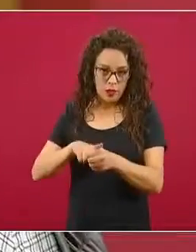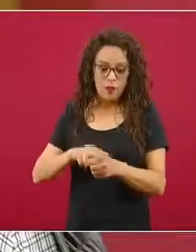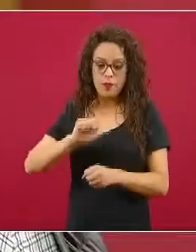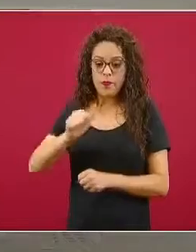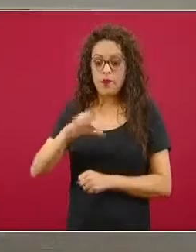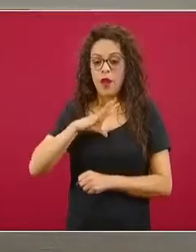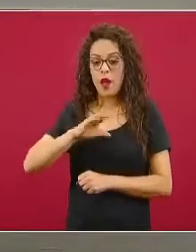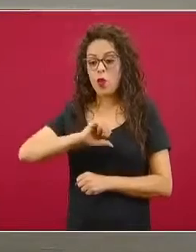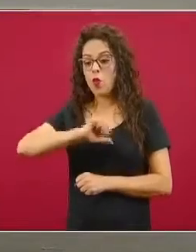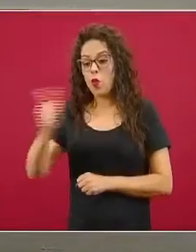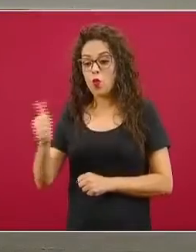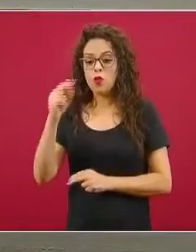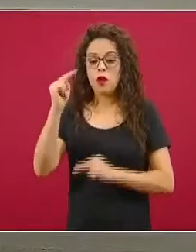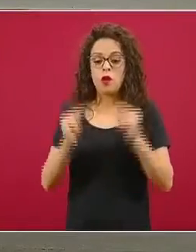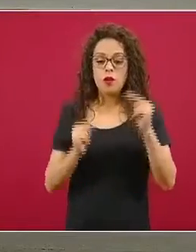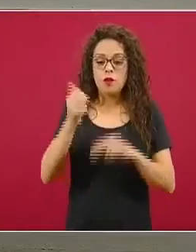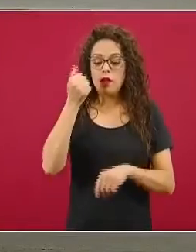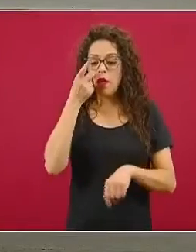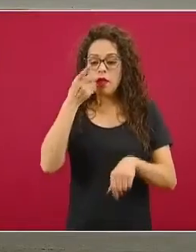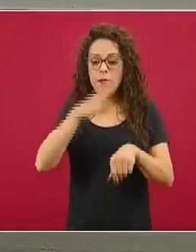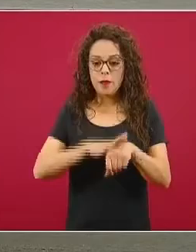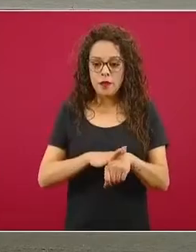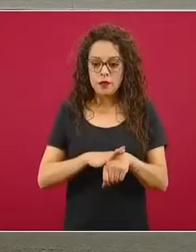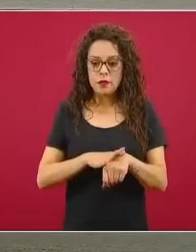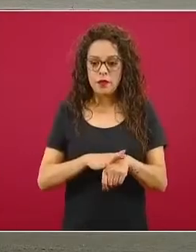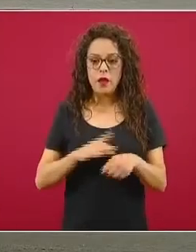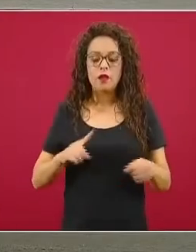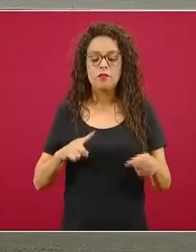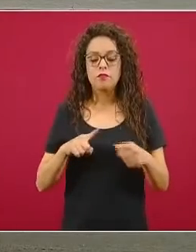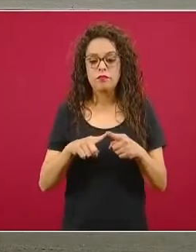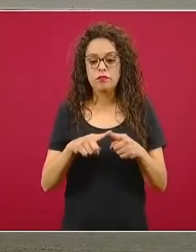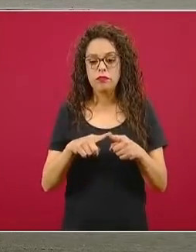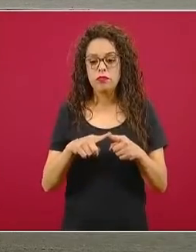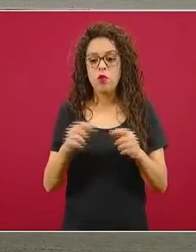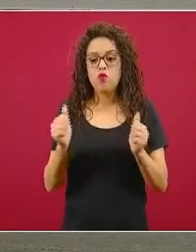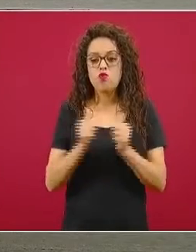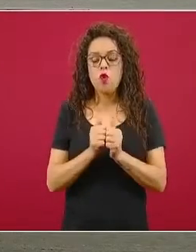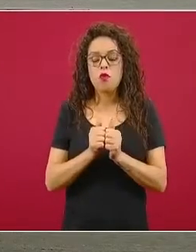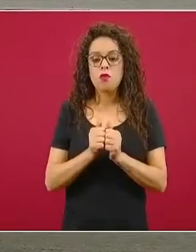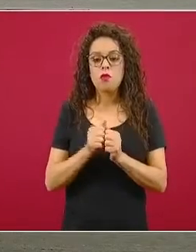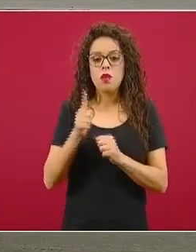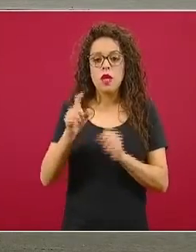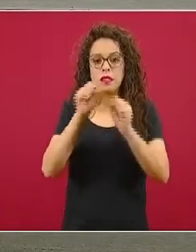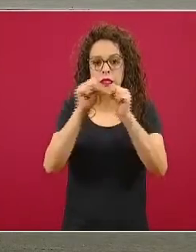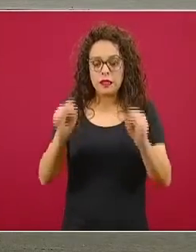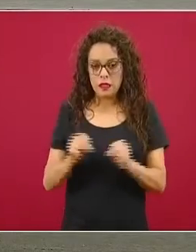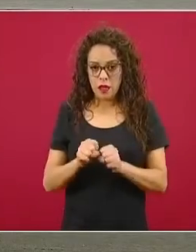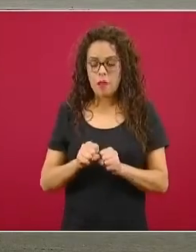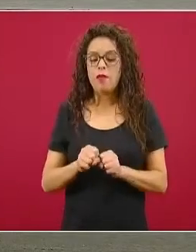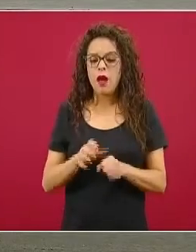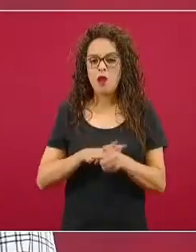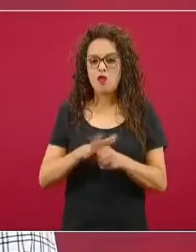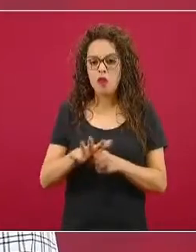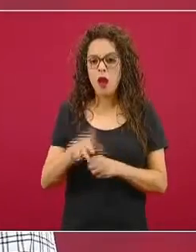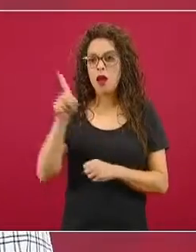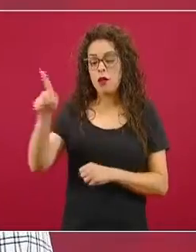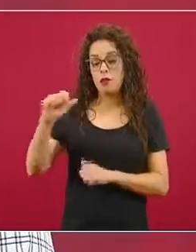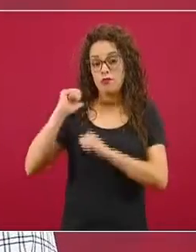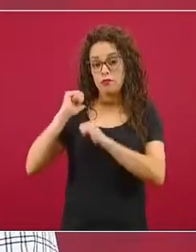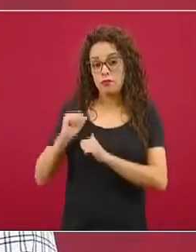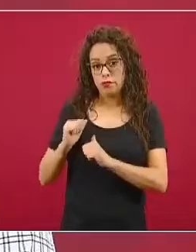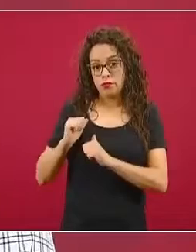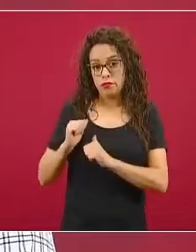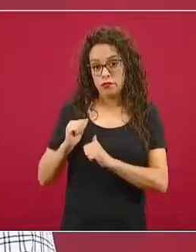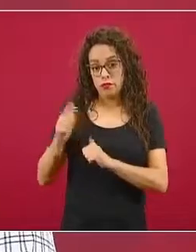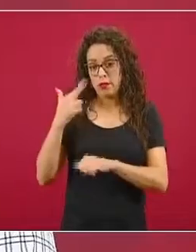nivel administrativo dentro del Sistema Nacional de Salud, que en este momento son las jurisdicciones sanitarias, y aquí también